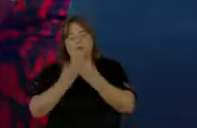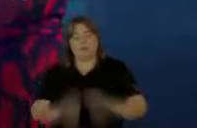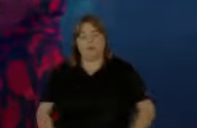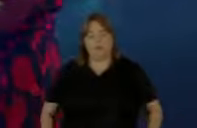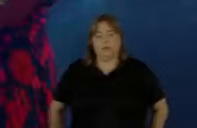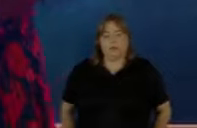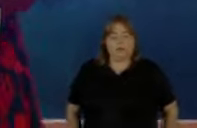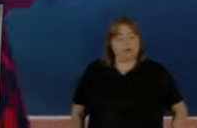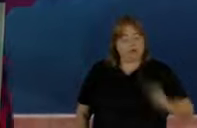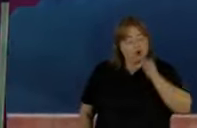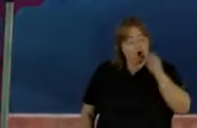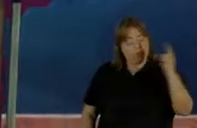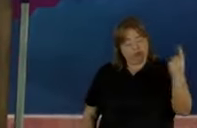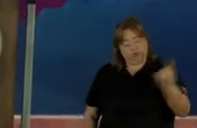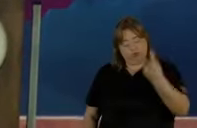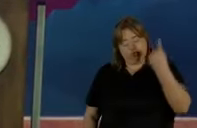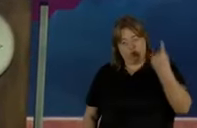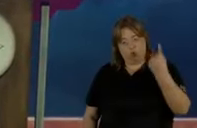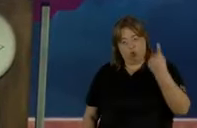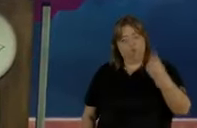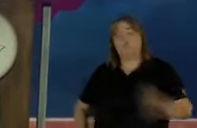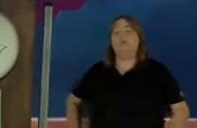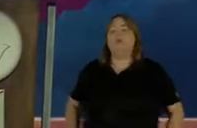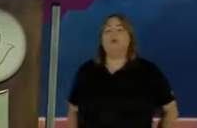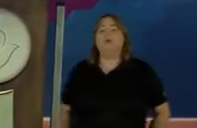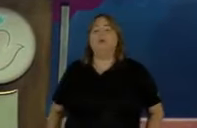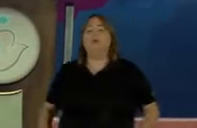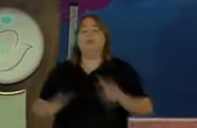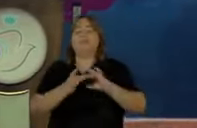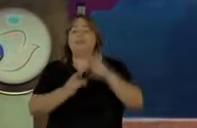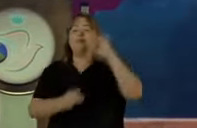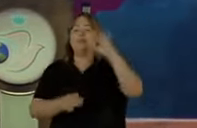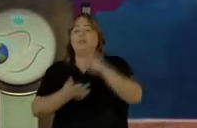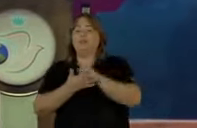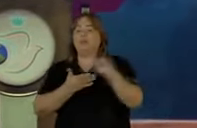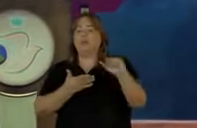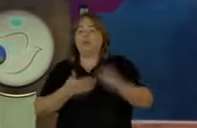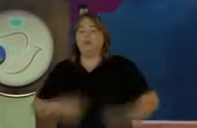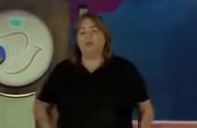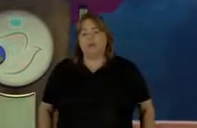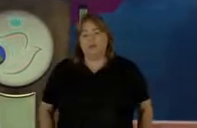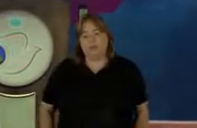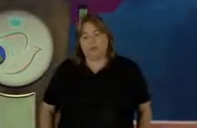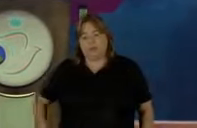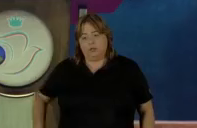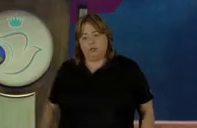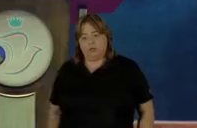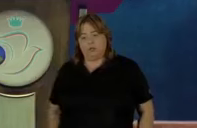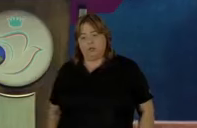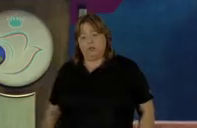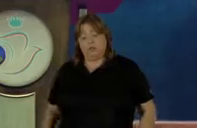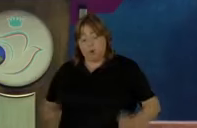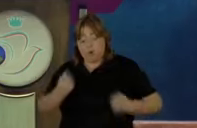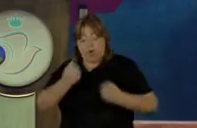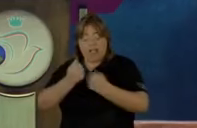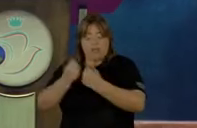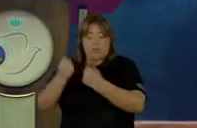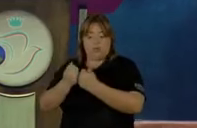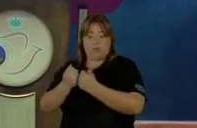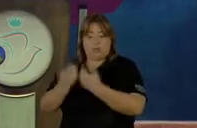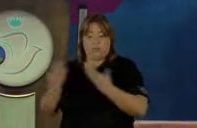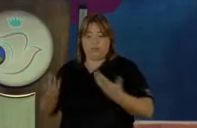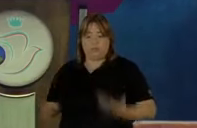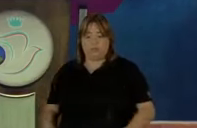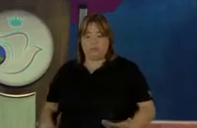No estamos solos. El Espíritu Santo nos asiste en todo. Y finalmente,